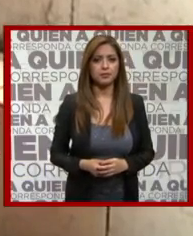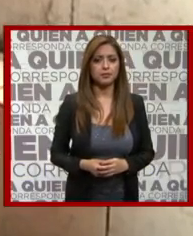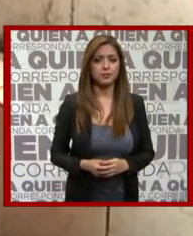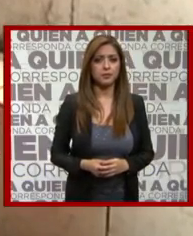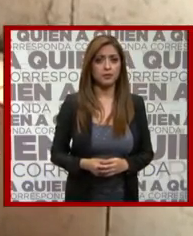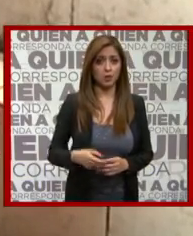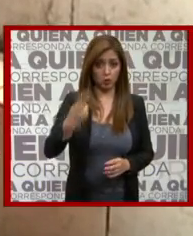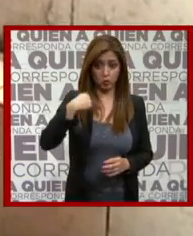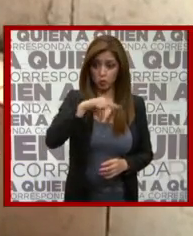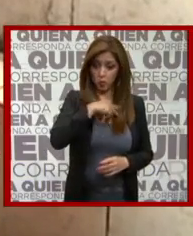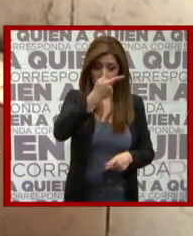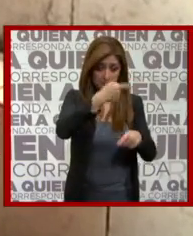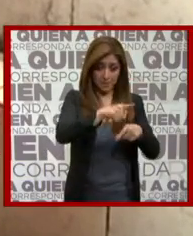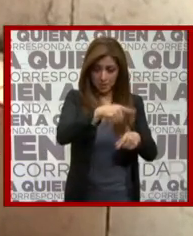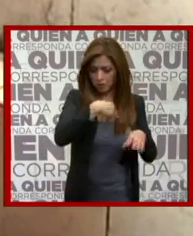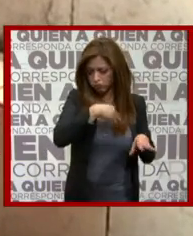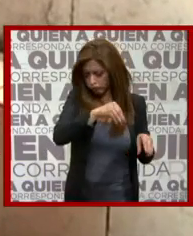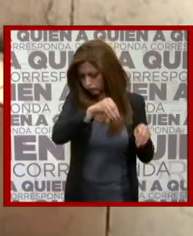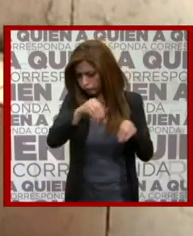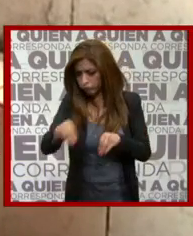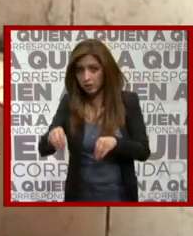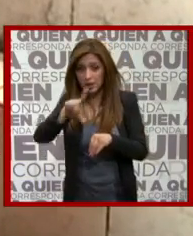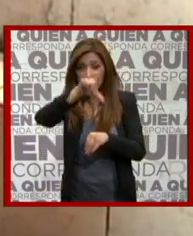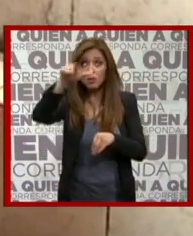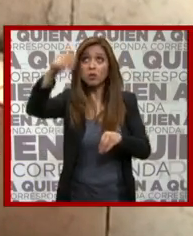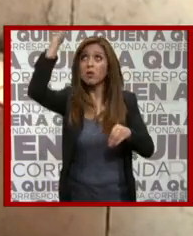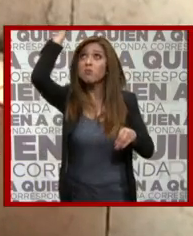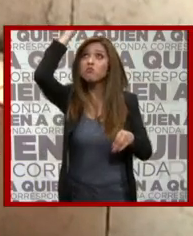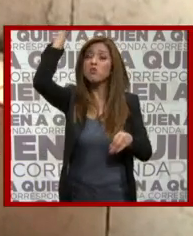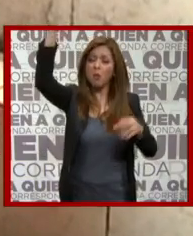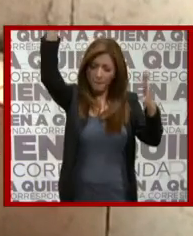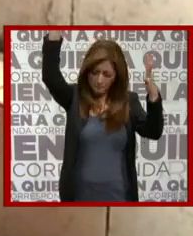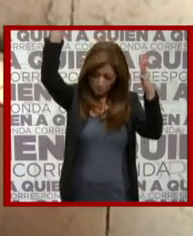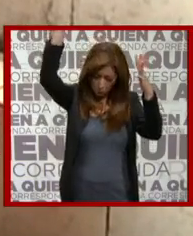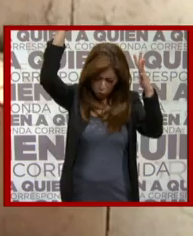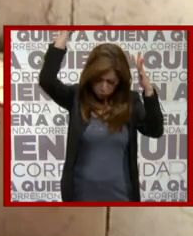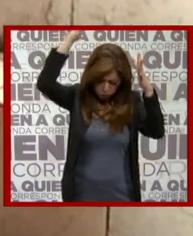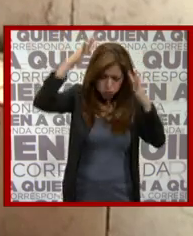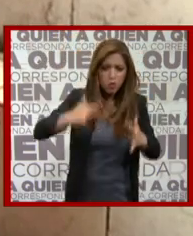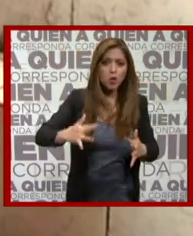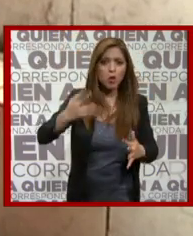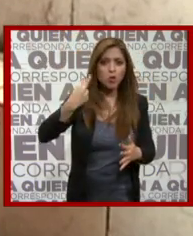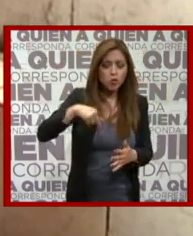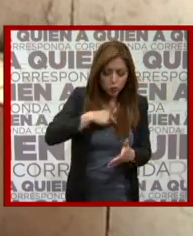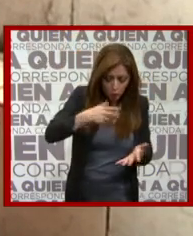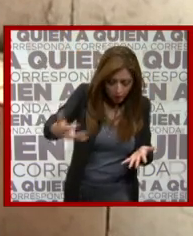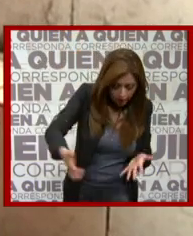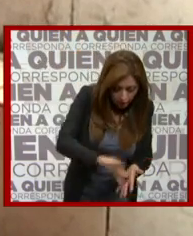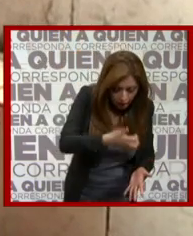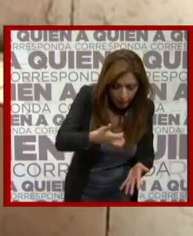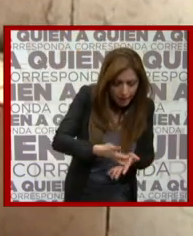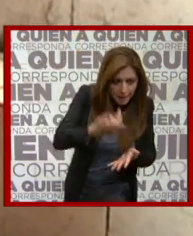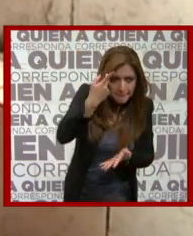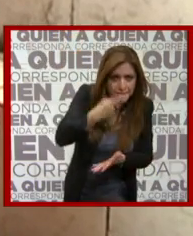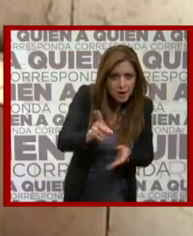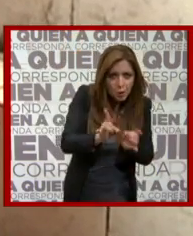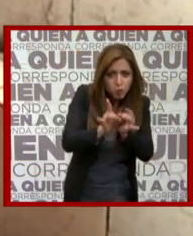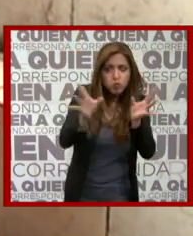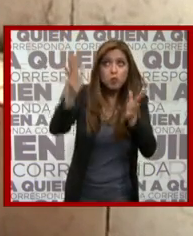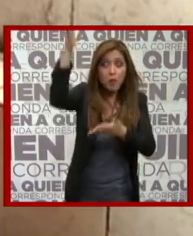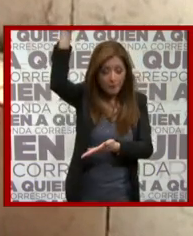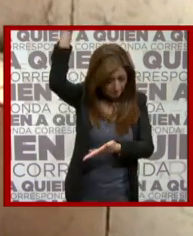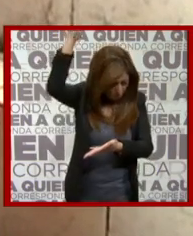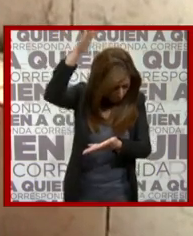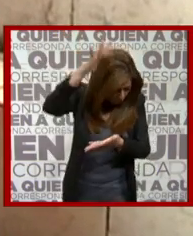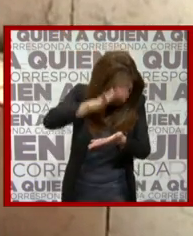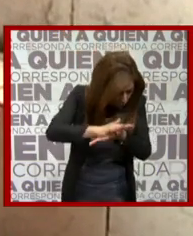pozo, se desprendió todo el cielo de arriba donde íbamos escarbando, todo donde viene siendo el cielo del túnel. Y yo